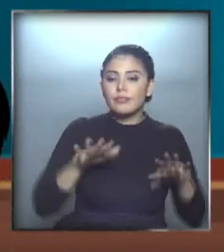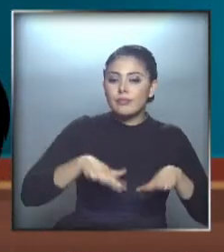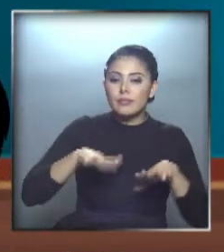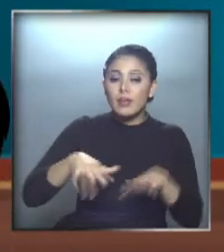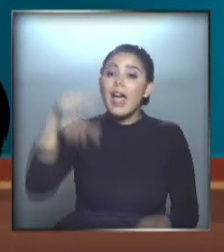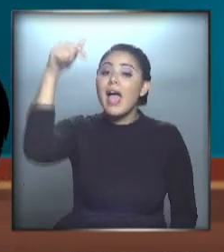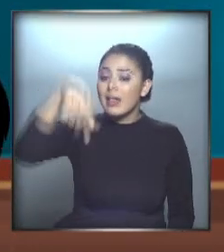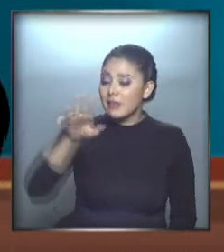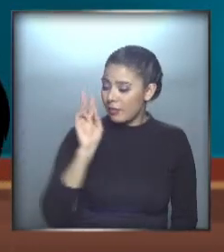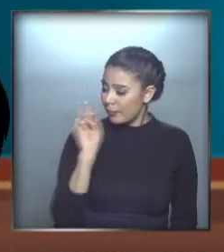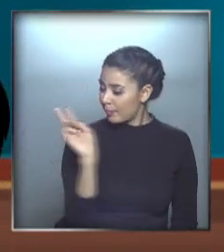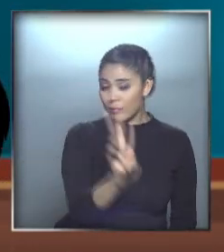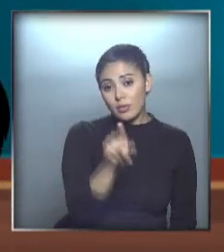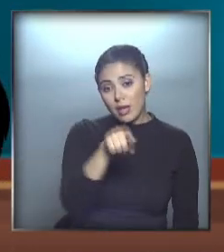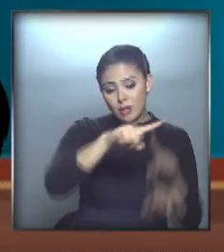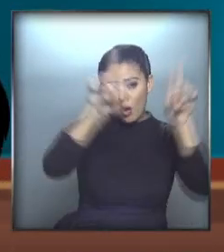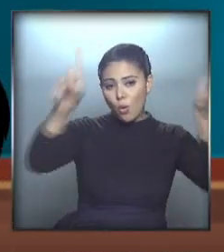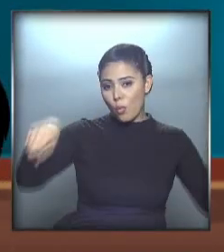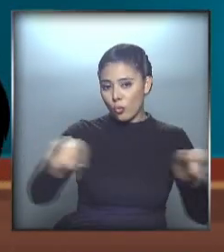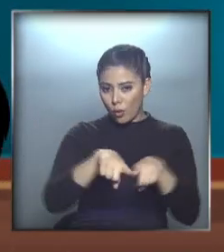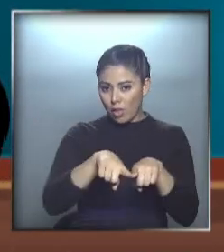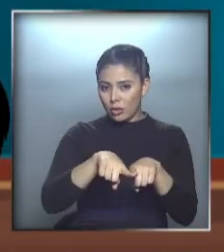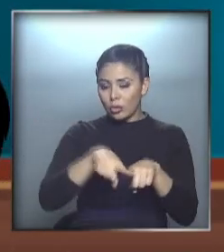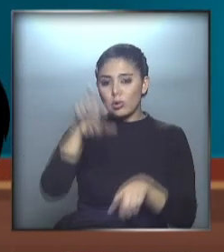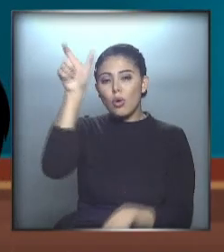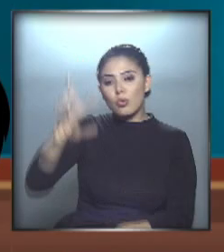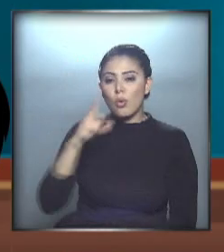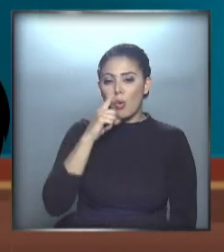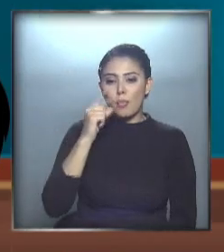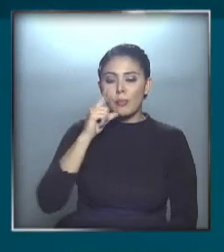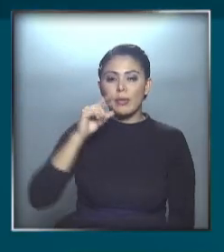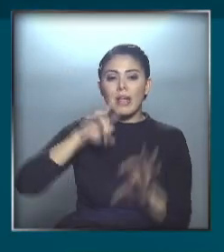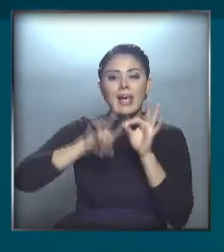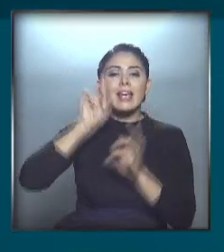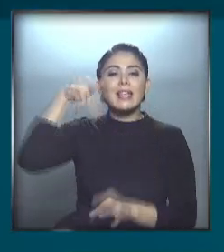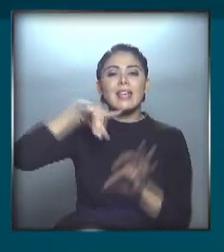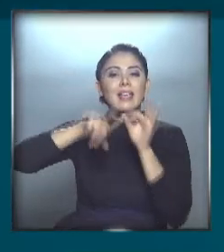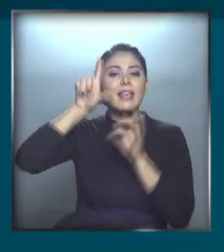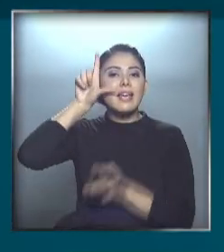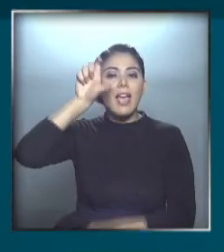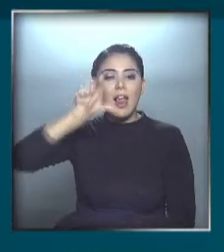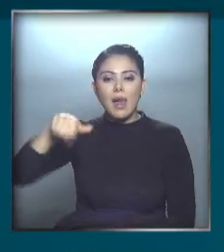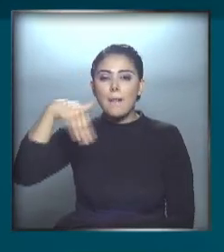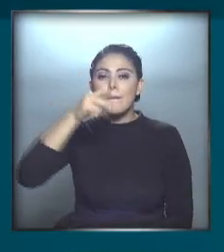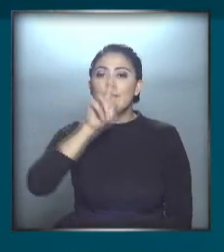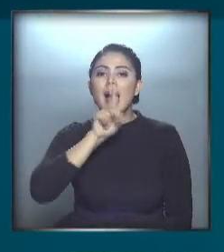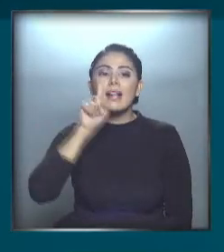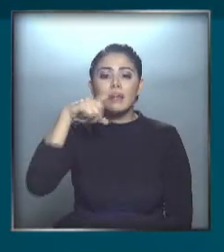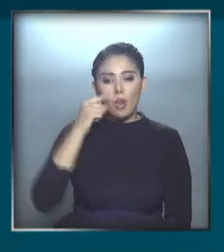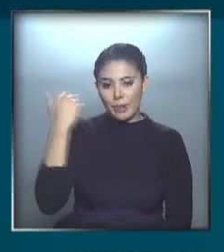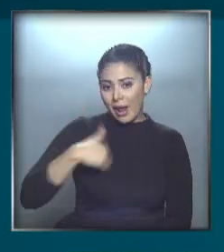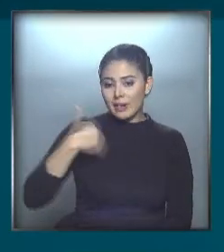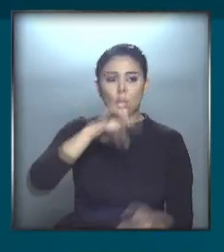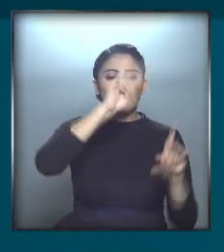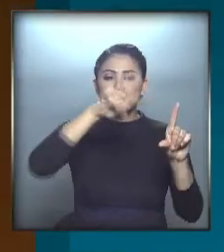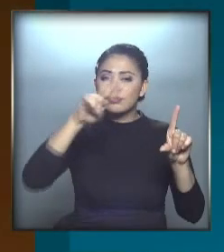Y este, niños, es un cuadro pintado por Benito Quinquela Martín, un pintor argentino conocido por